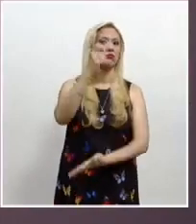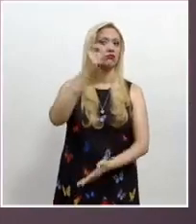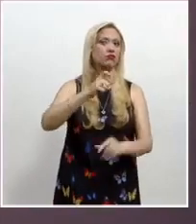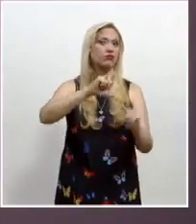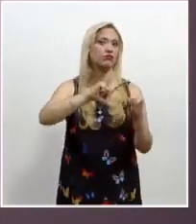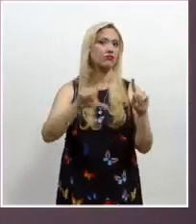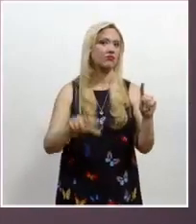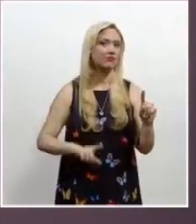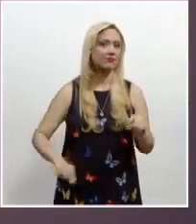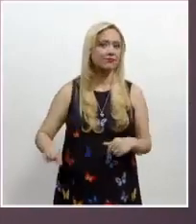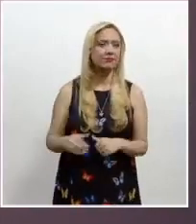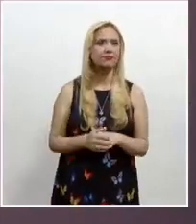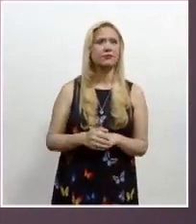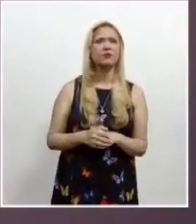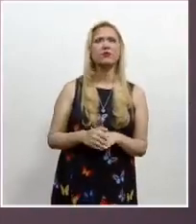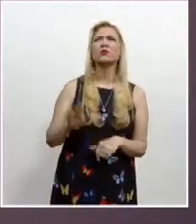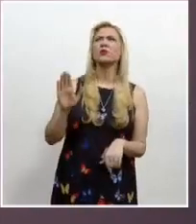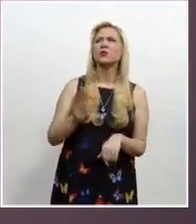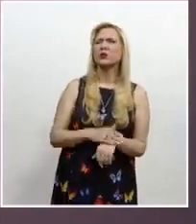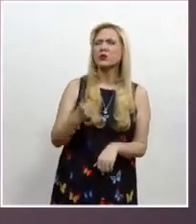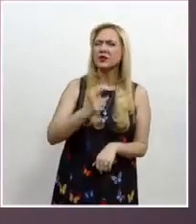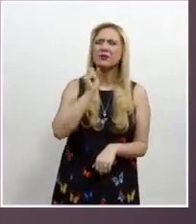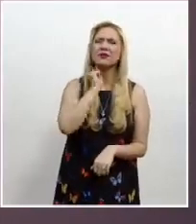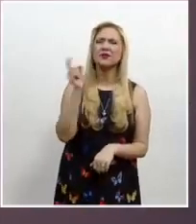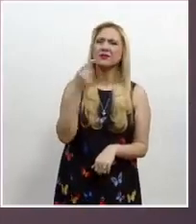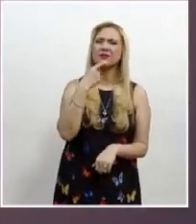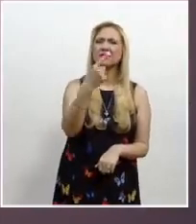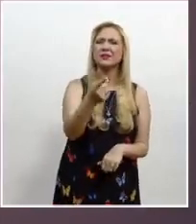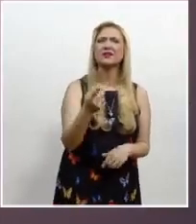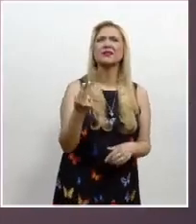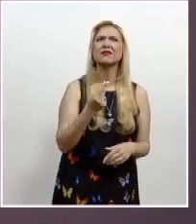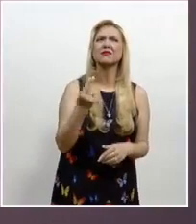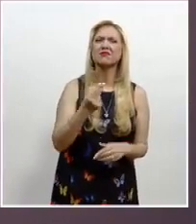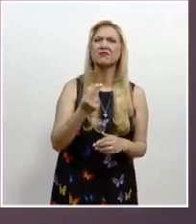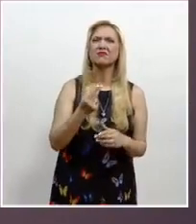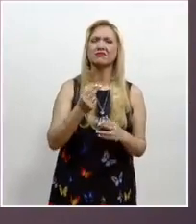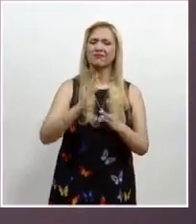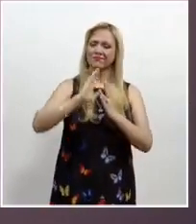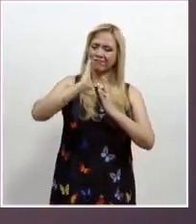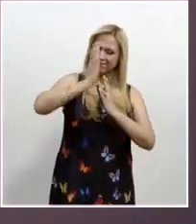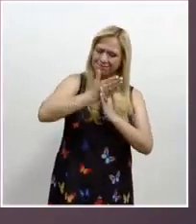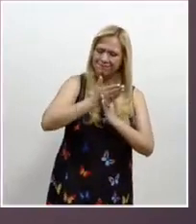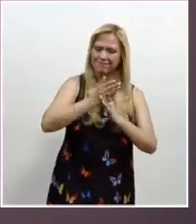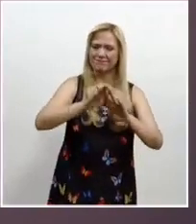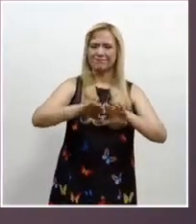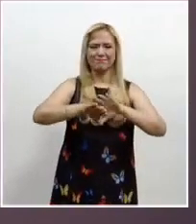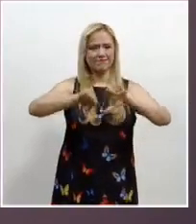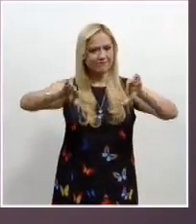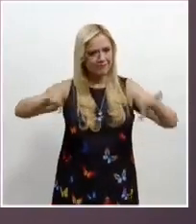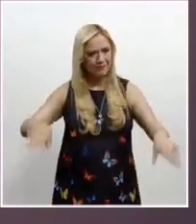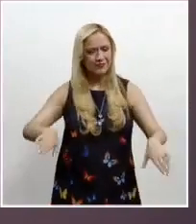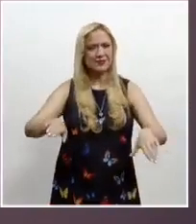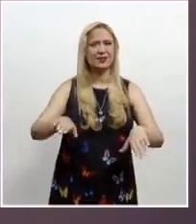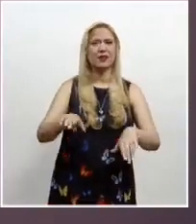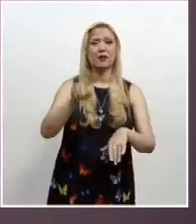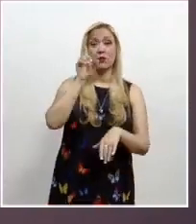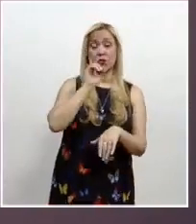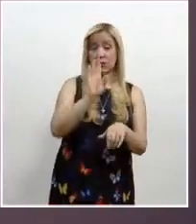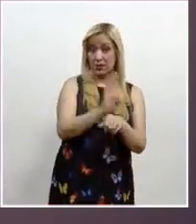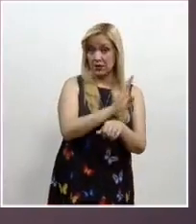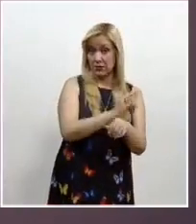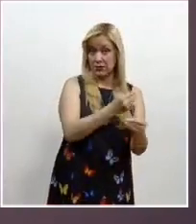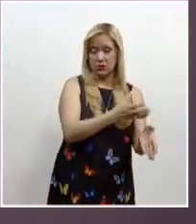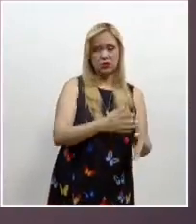de estar convencidos de que a todos nos conviene esta redistribución de tareas? No es para beneficiar a las mujeres, o sea, es para